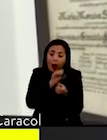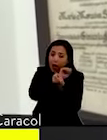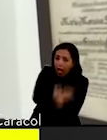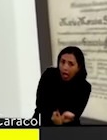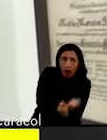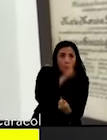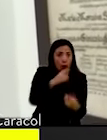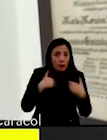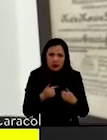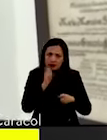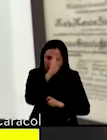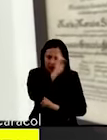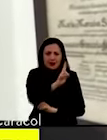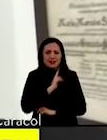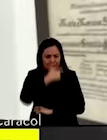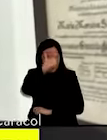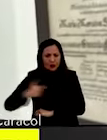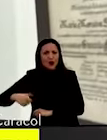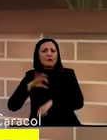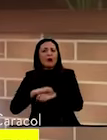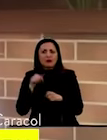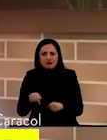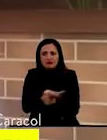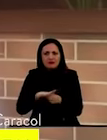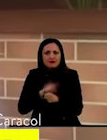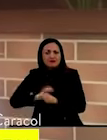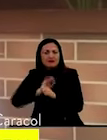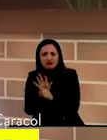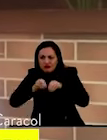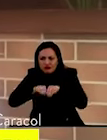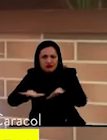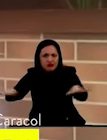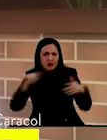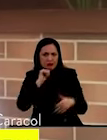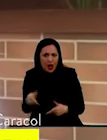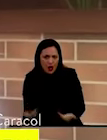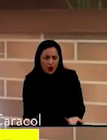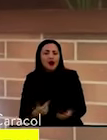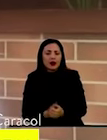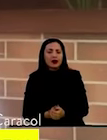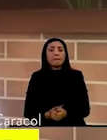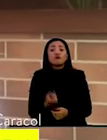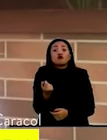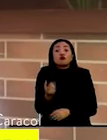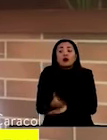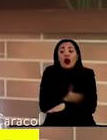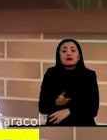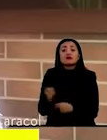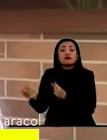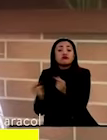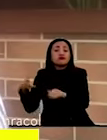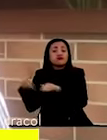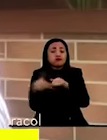respeto y mucho más durante esta pandemia acaba de despedir cerca de 25 trabajadores entre